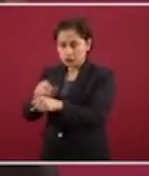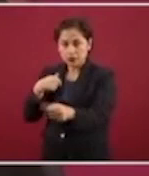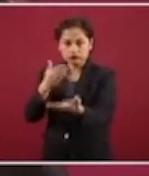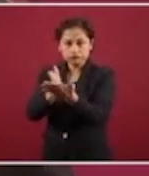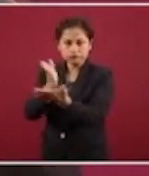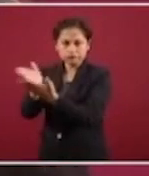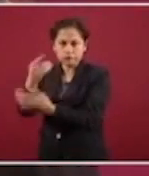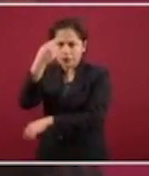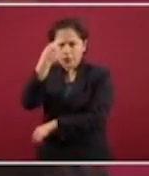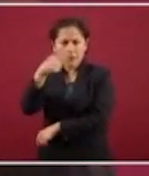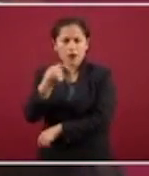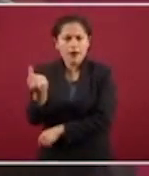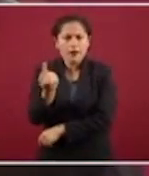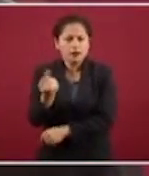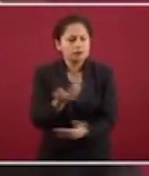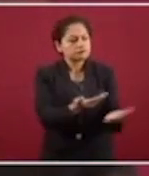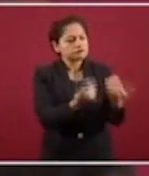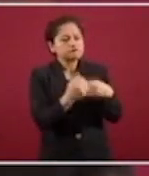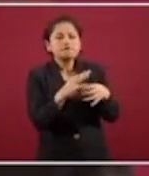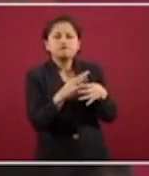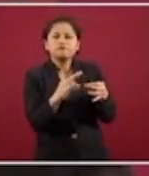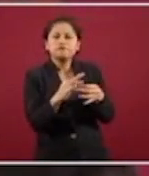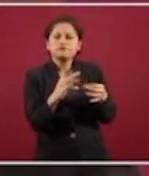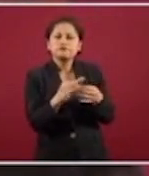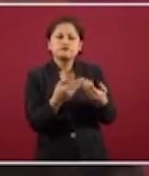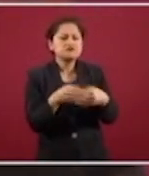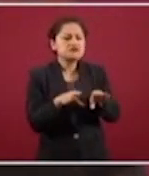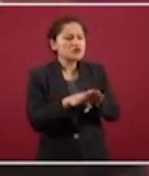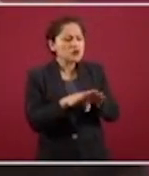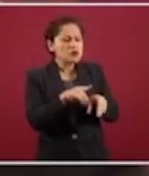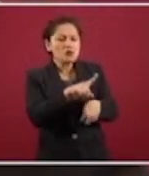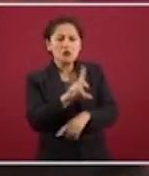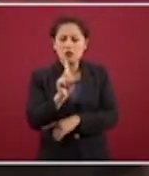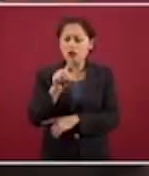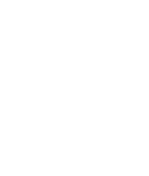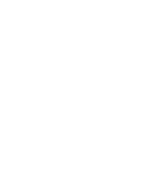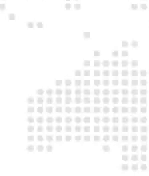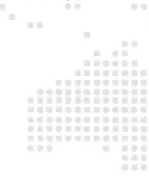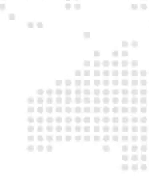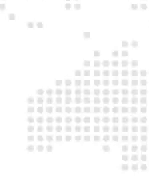sobre el avance del plan DN3 en salud.